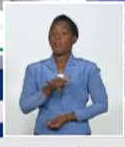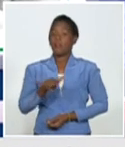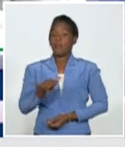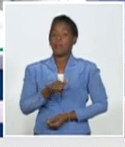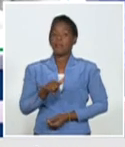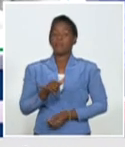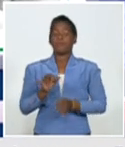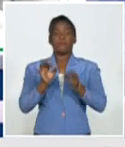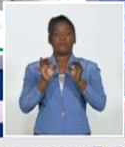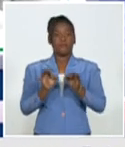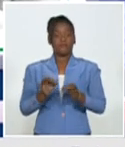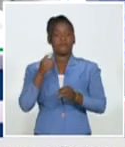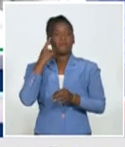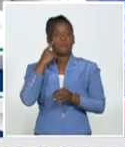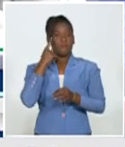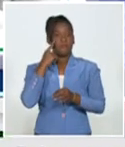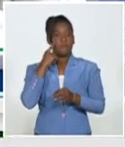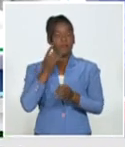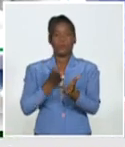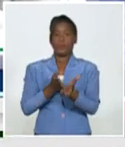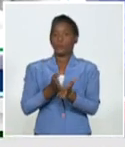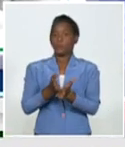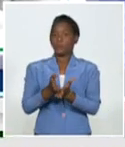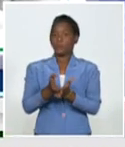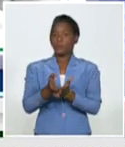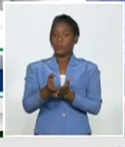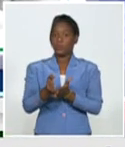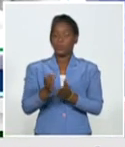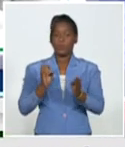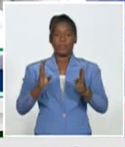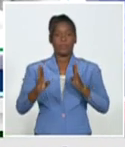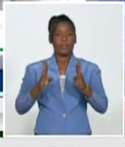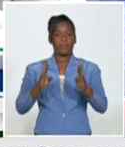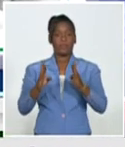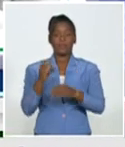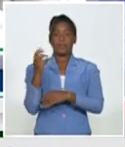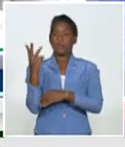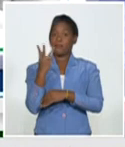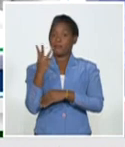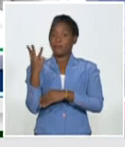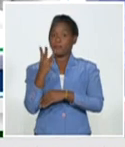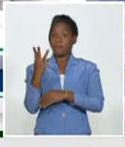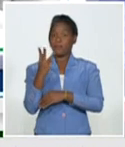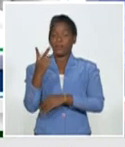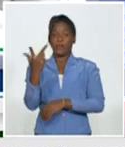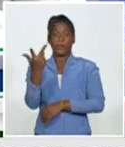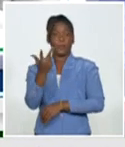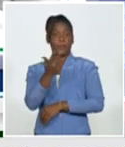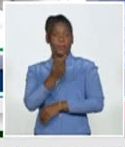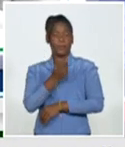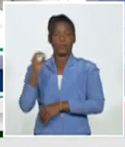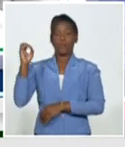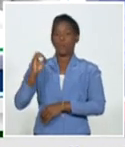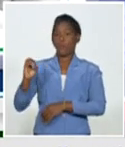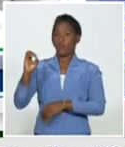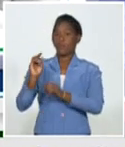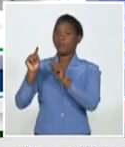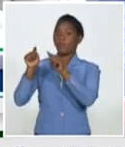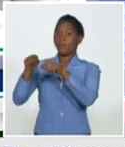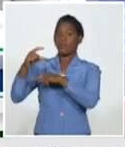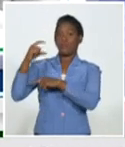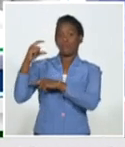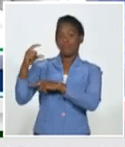con todo éxito la fase 3 de Abdala en el oriente del país, al igual que